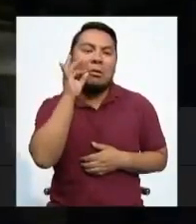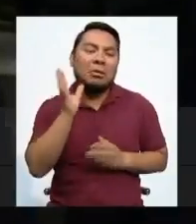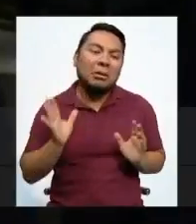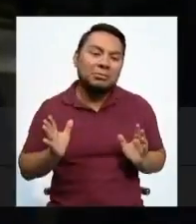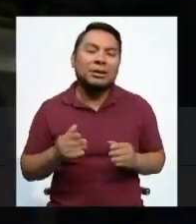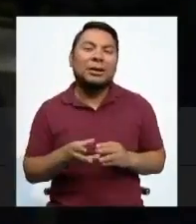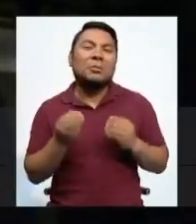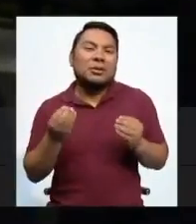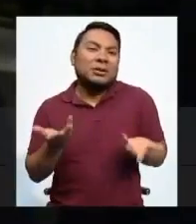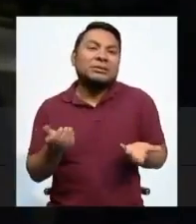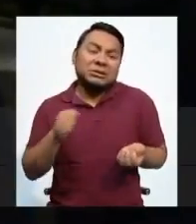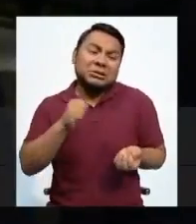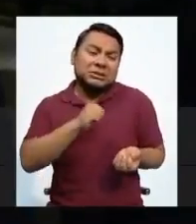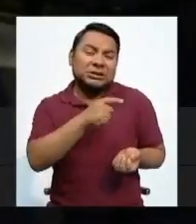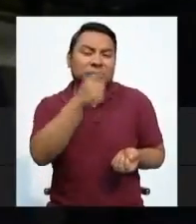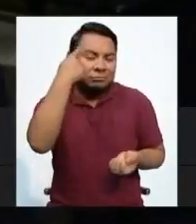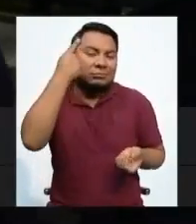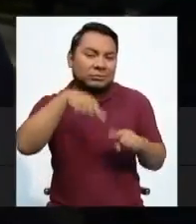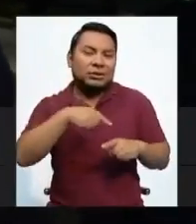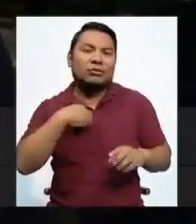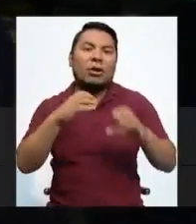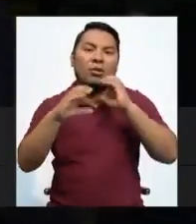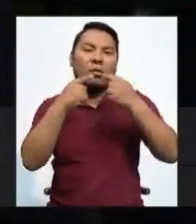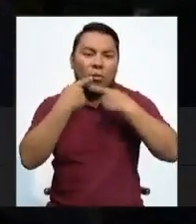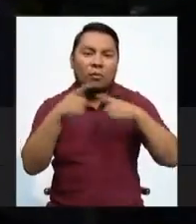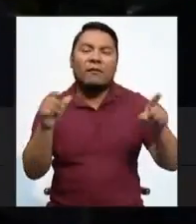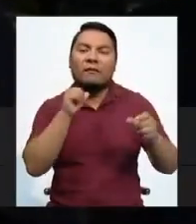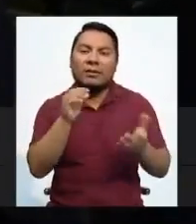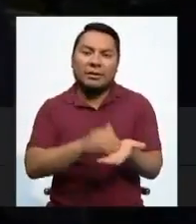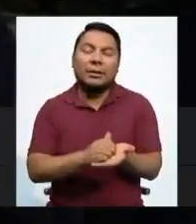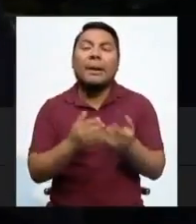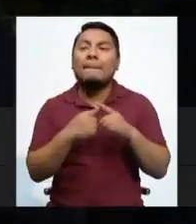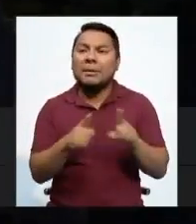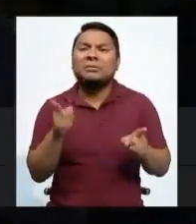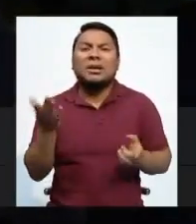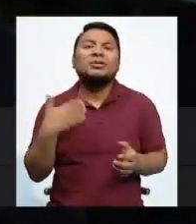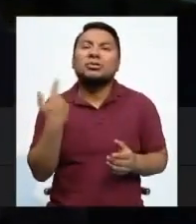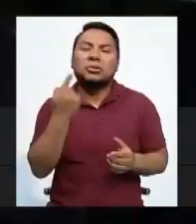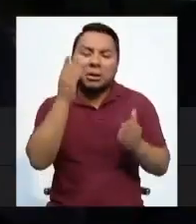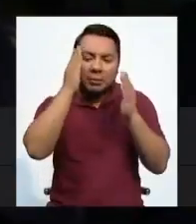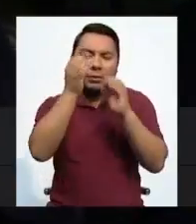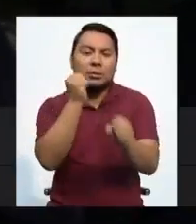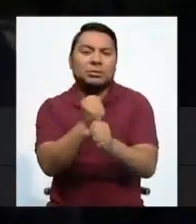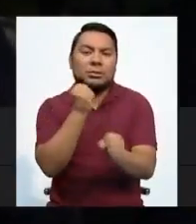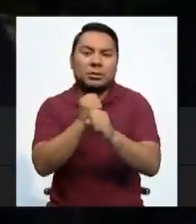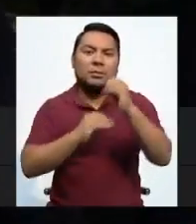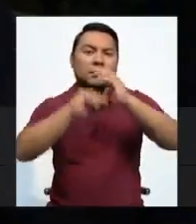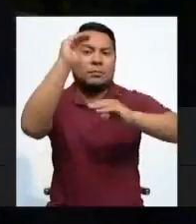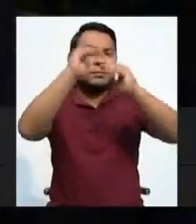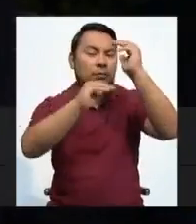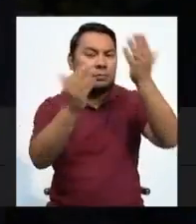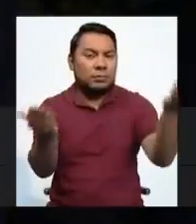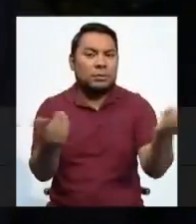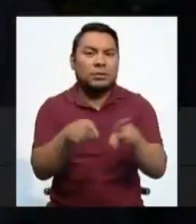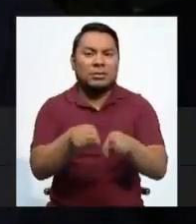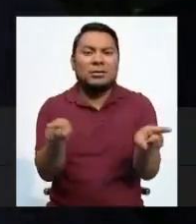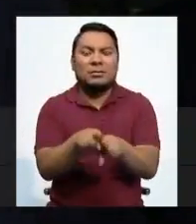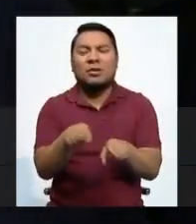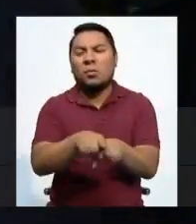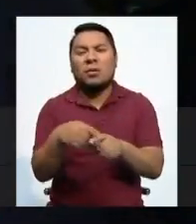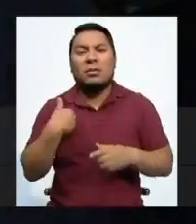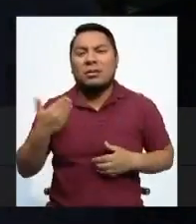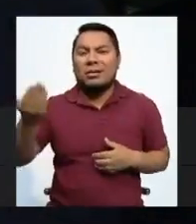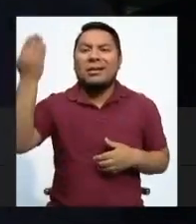qué? Me he dedicado mucho al trabajo y esa ha sido una falla, no solo en esta gestión, sino en las gestiones anteriores que